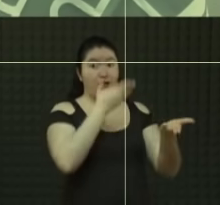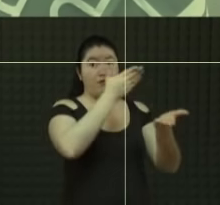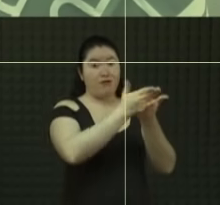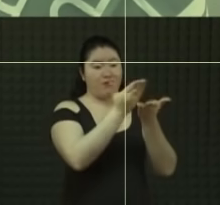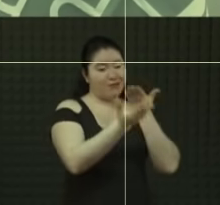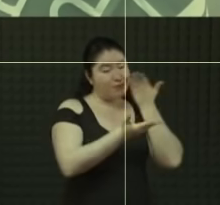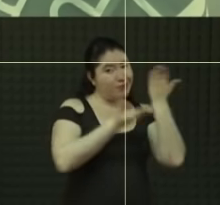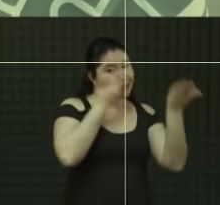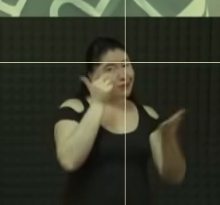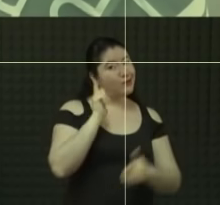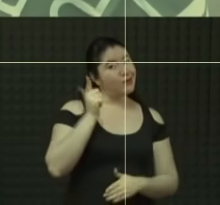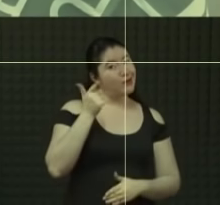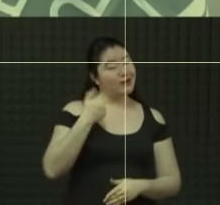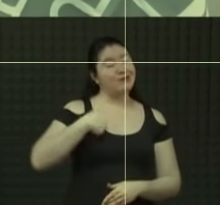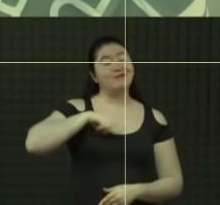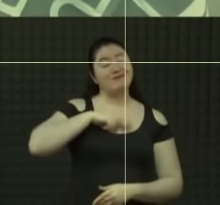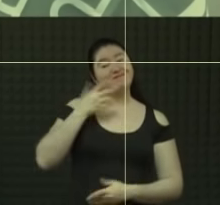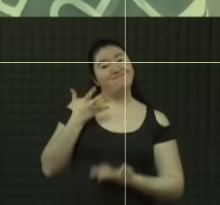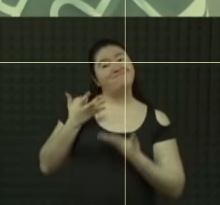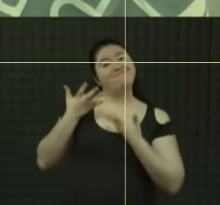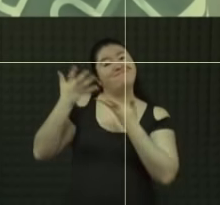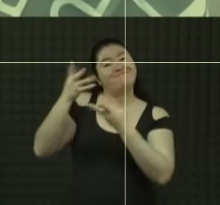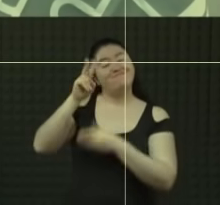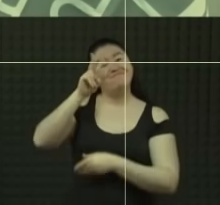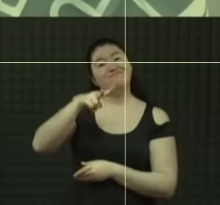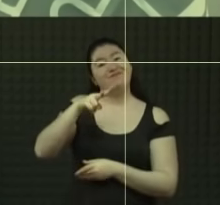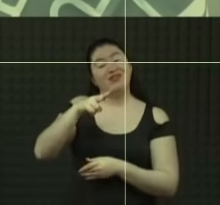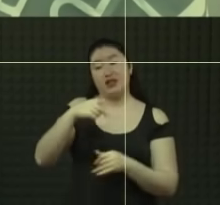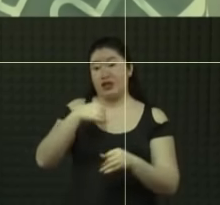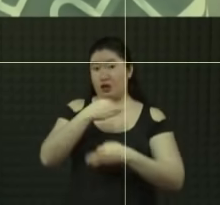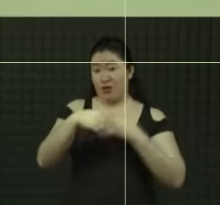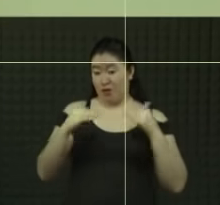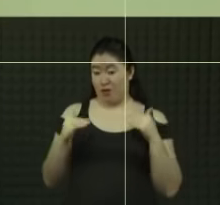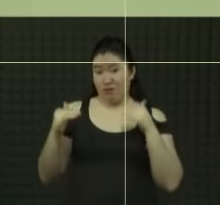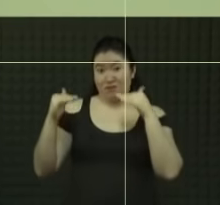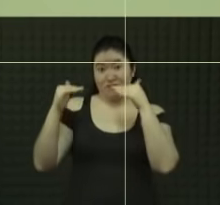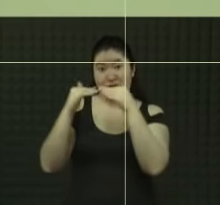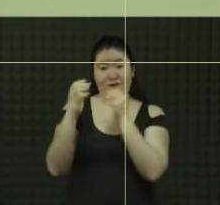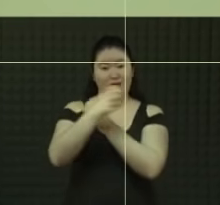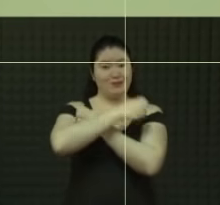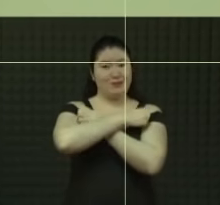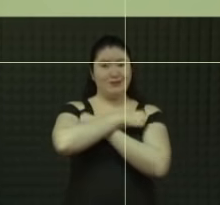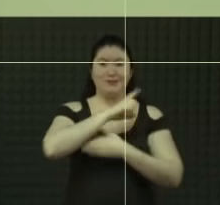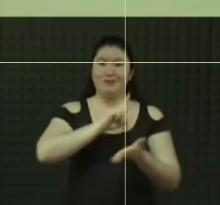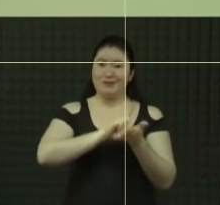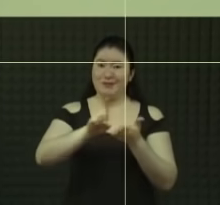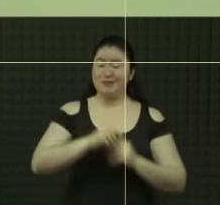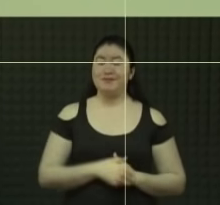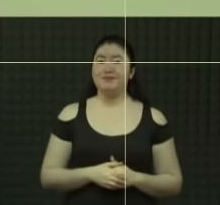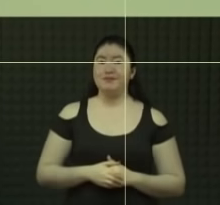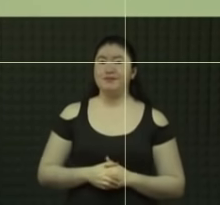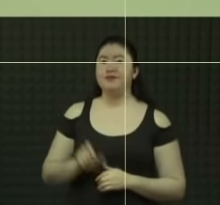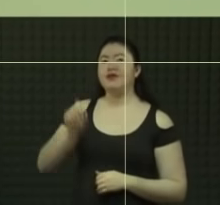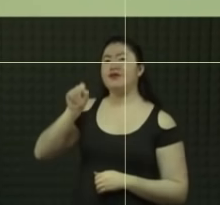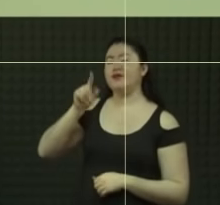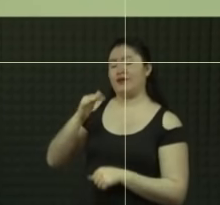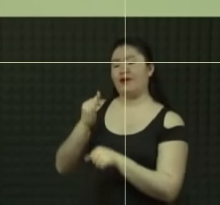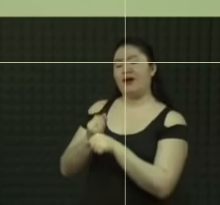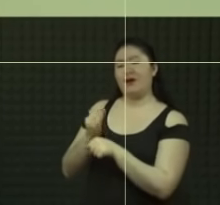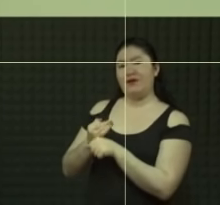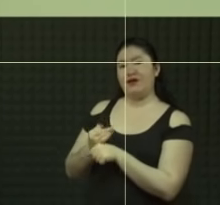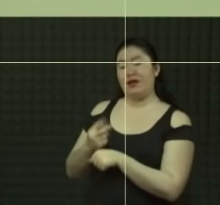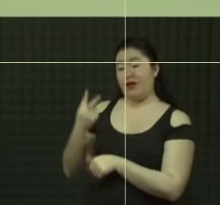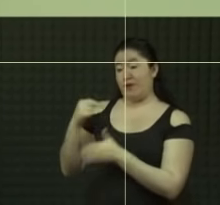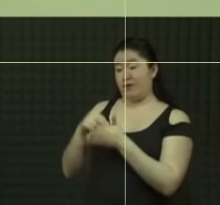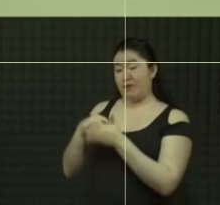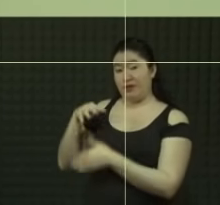educación. Ok, y este aumento que tuvo en los últimos, de 2019 a 2020, ¿ha sido